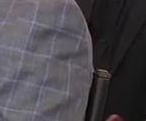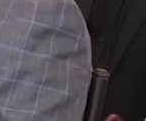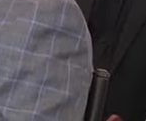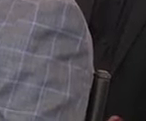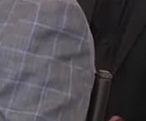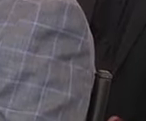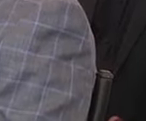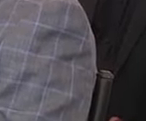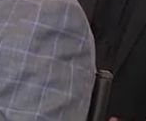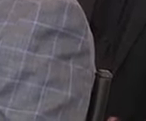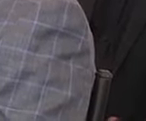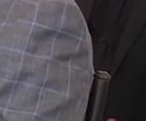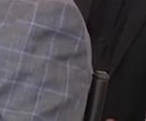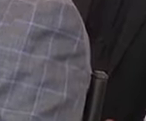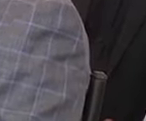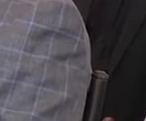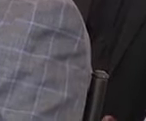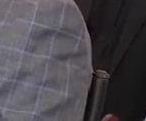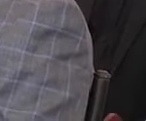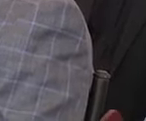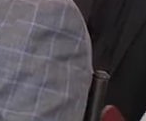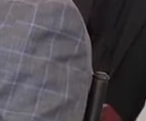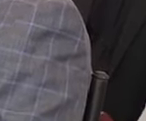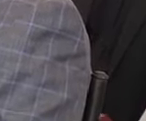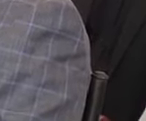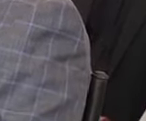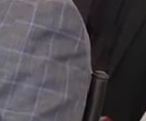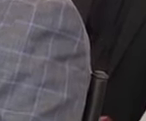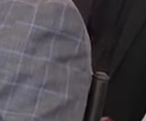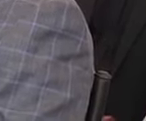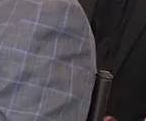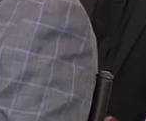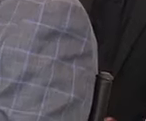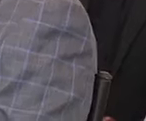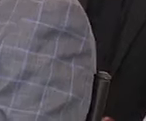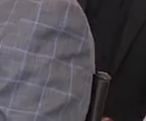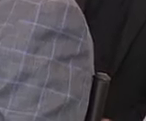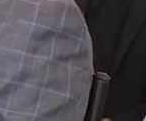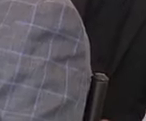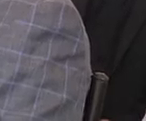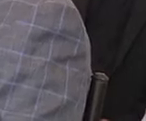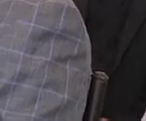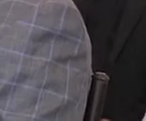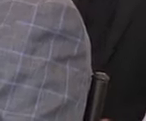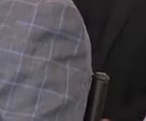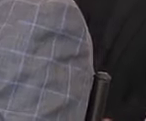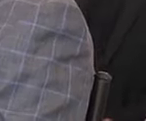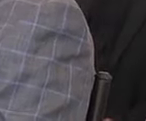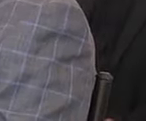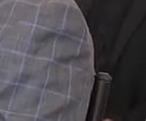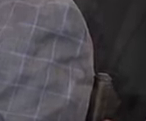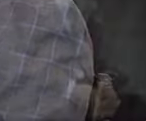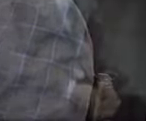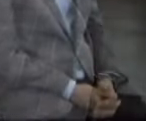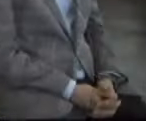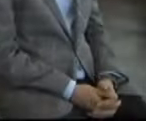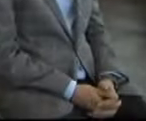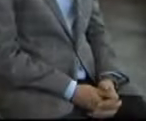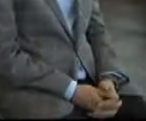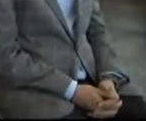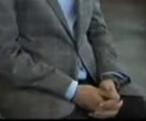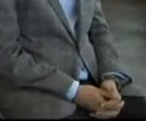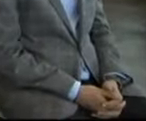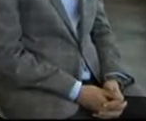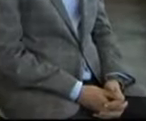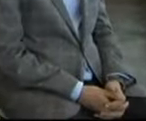protección de la vida. Recuerden ustedes, el nacimiento de los estados se da fundamentalmente por la protección de la vida,